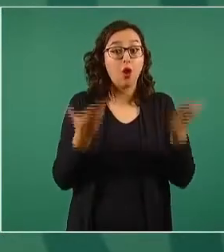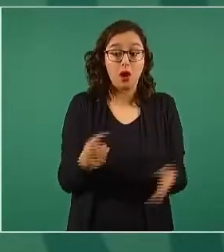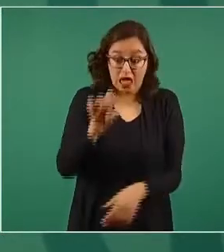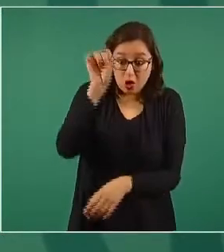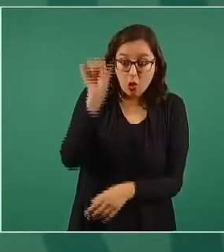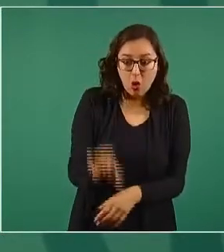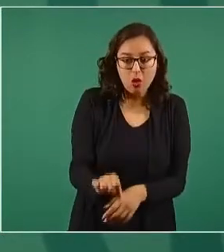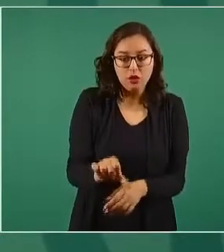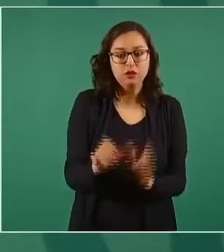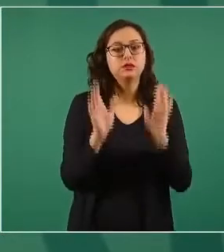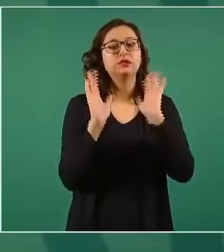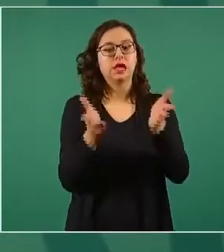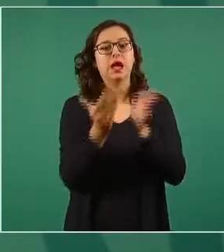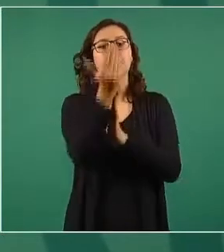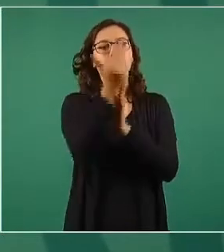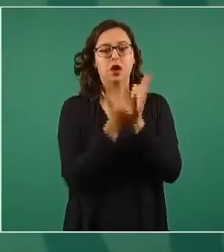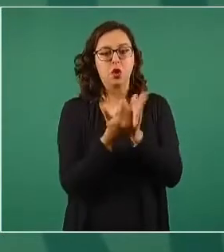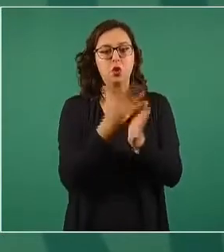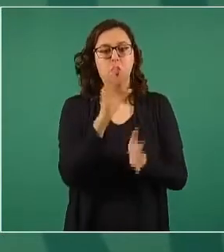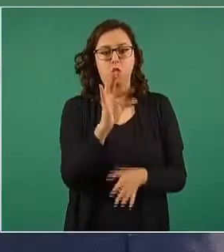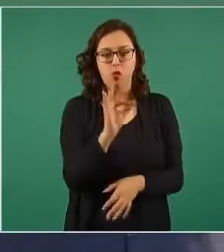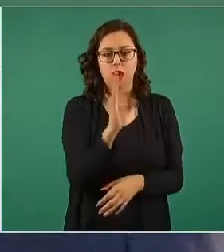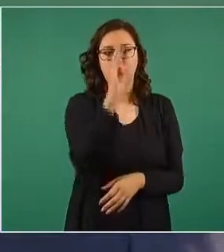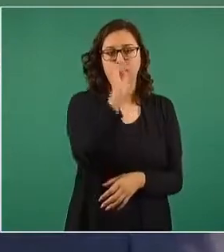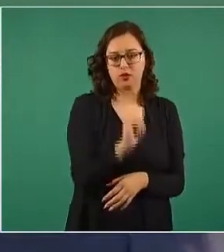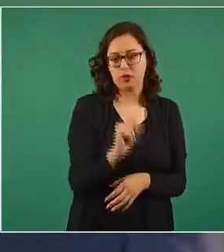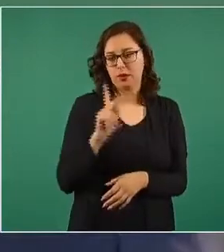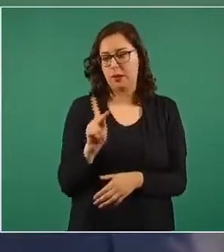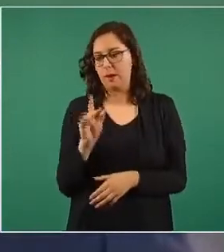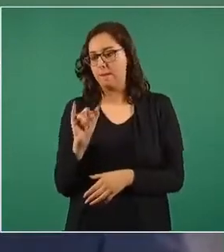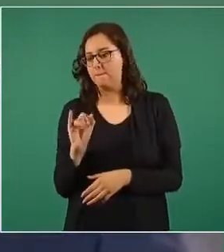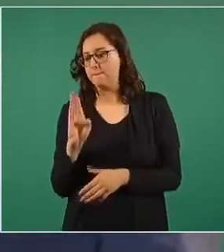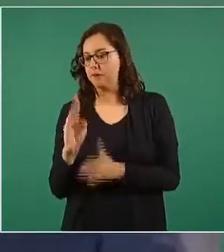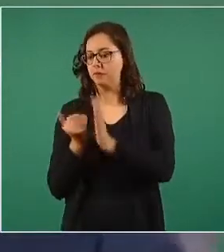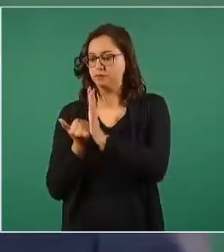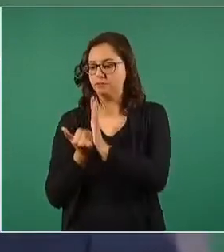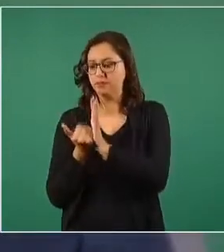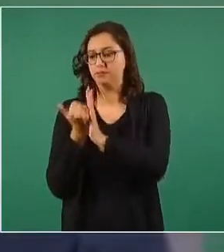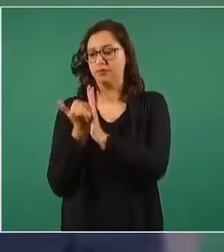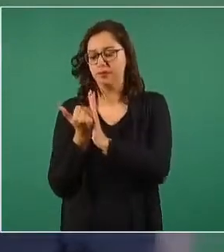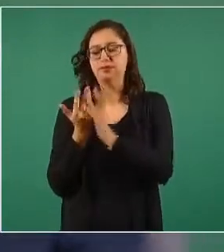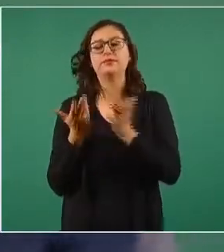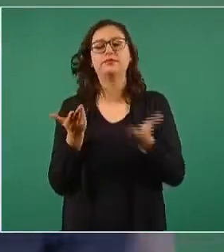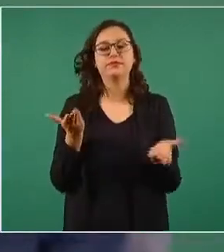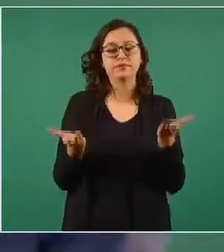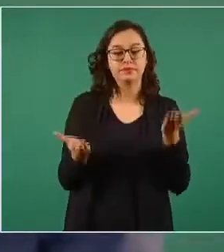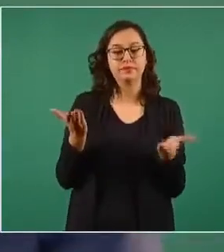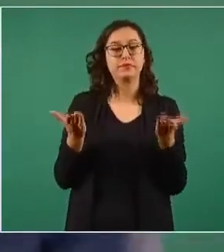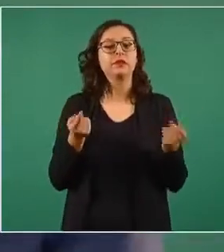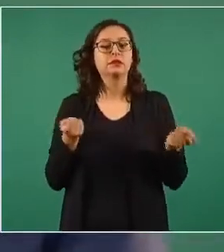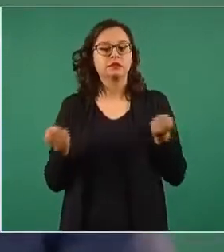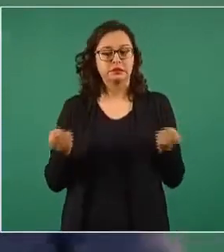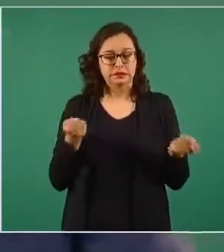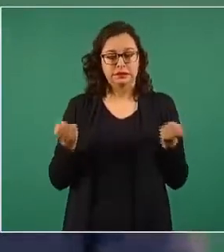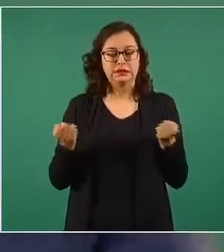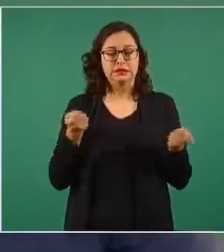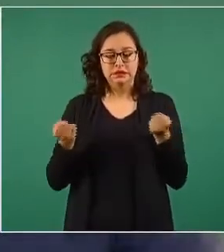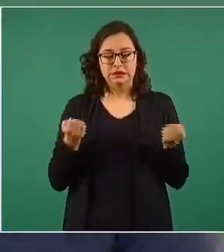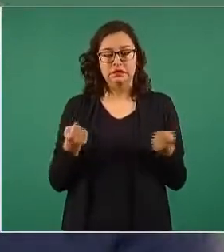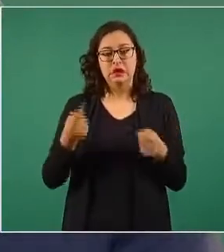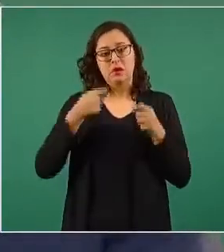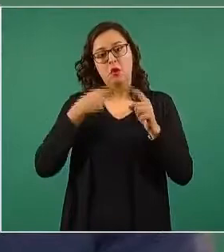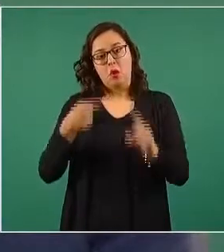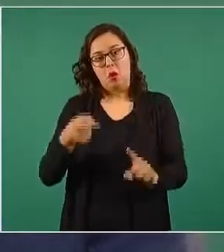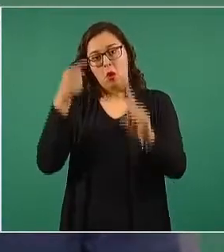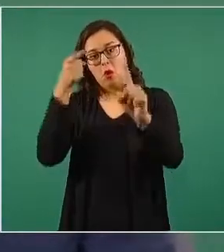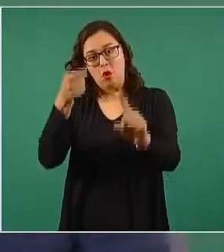nuestra deuda. Y vamos a sostenerla. Tengo como propósito el que